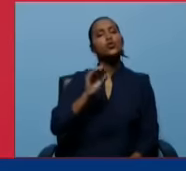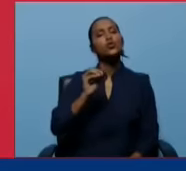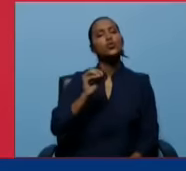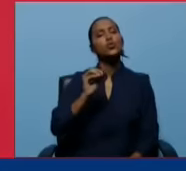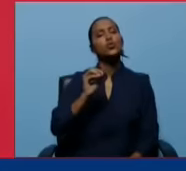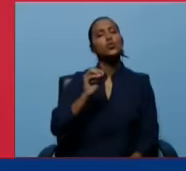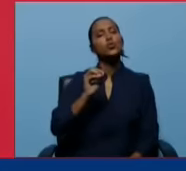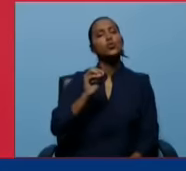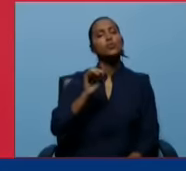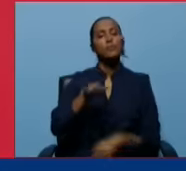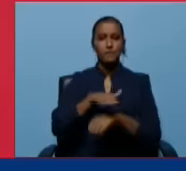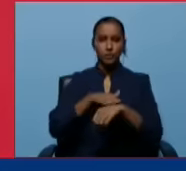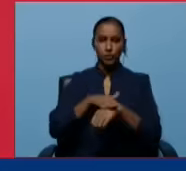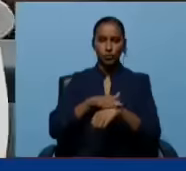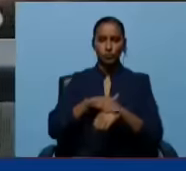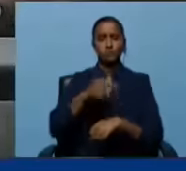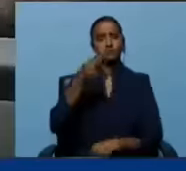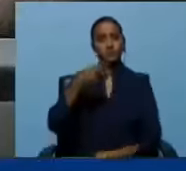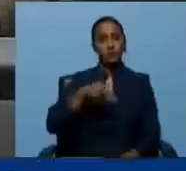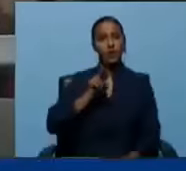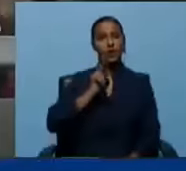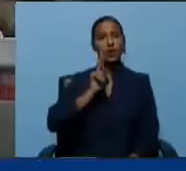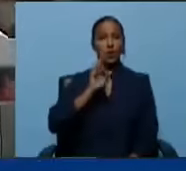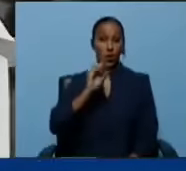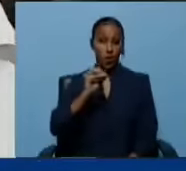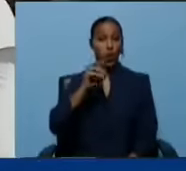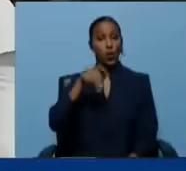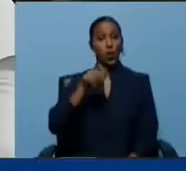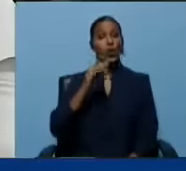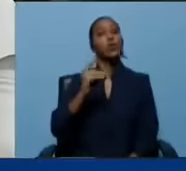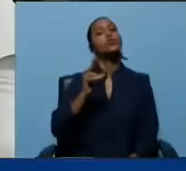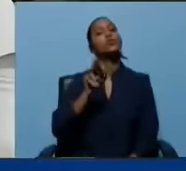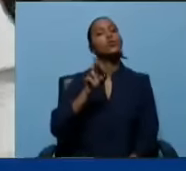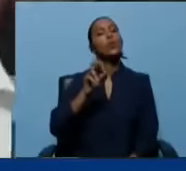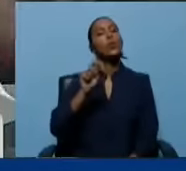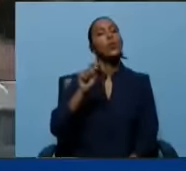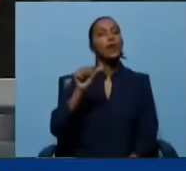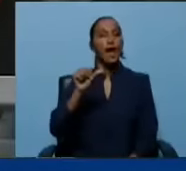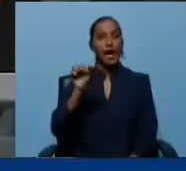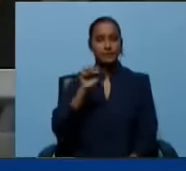y a todos los pueblos de nuestra América, inolvidables.